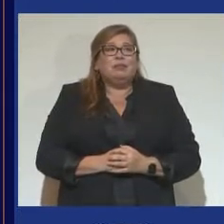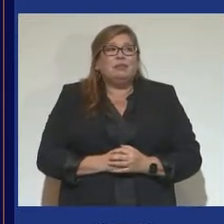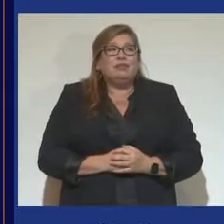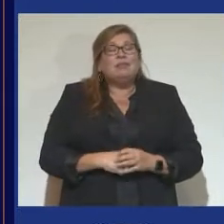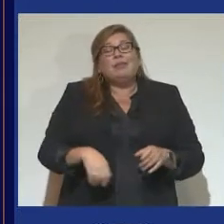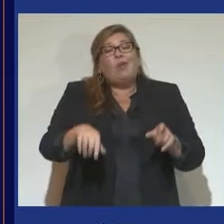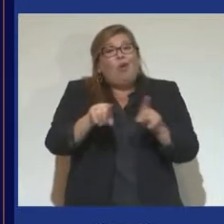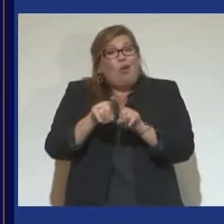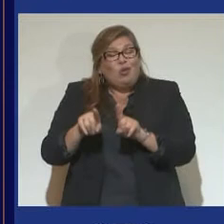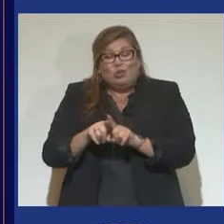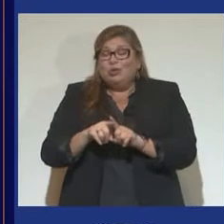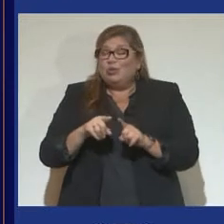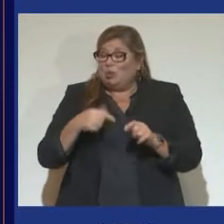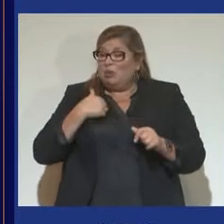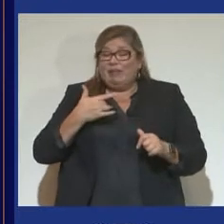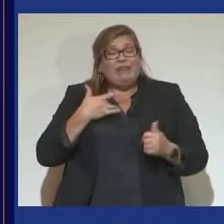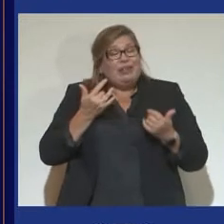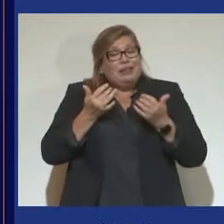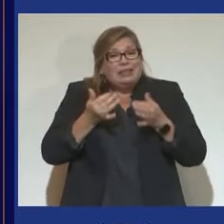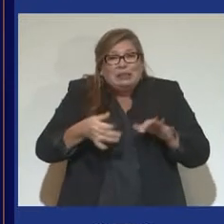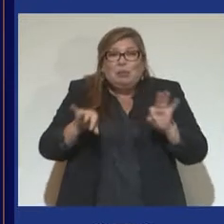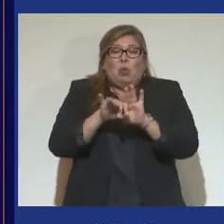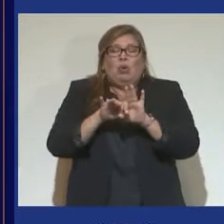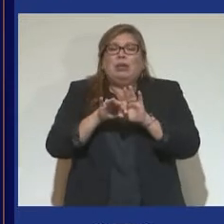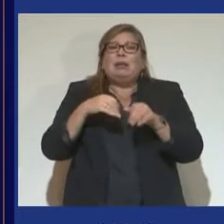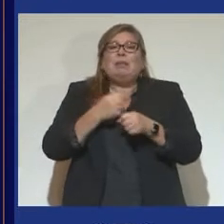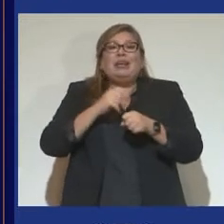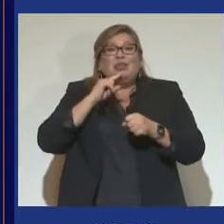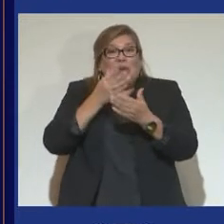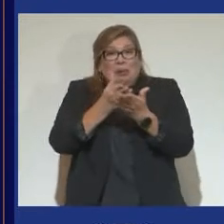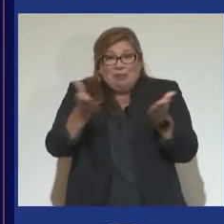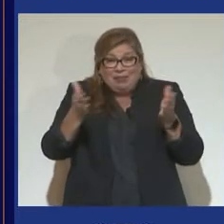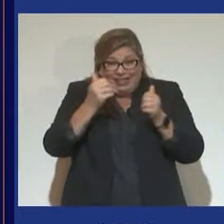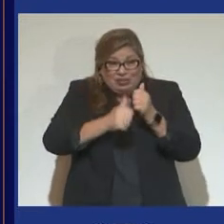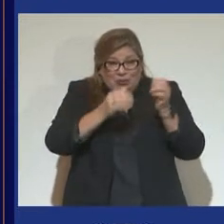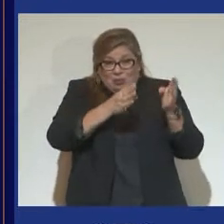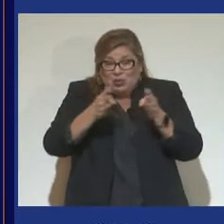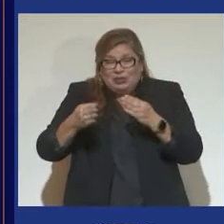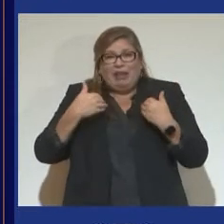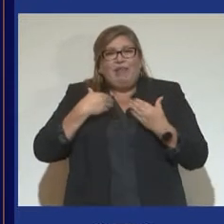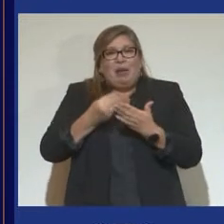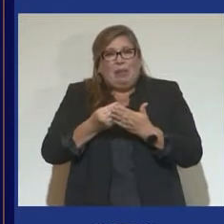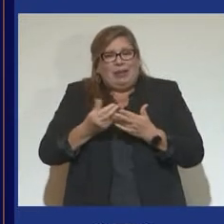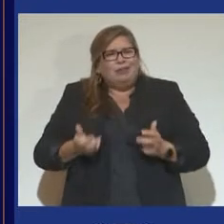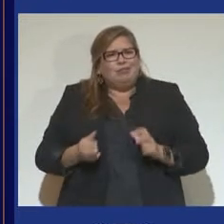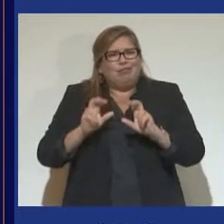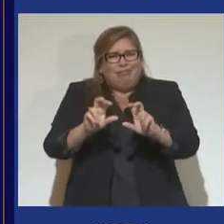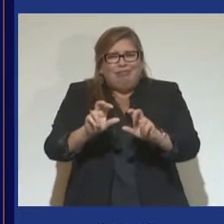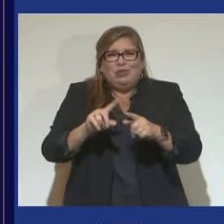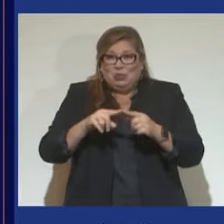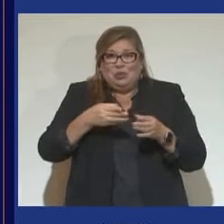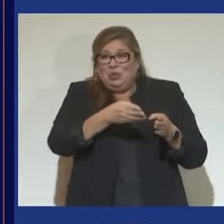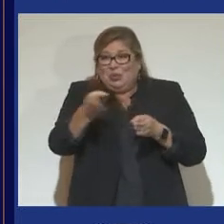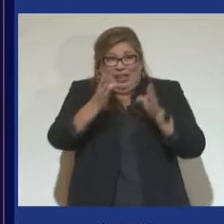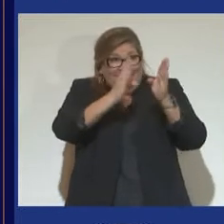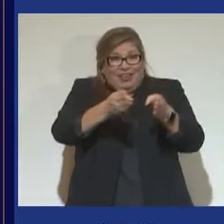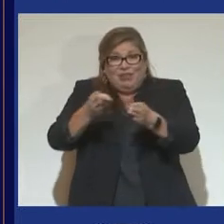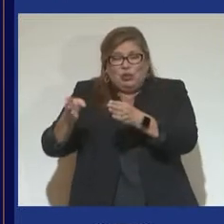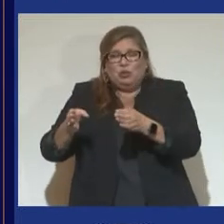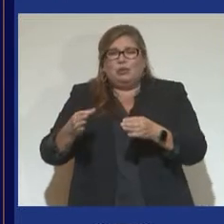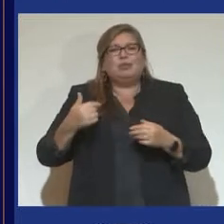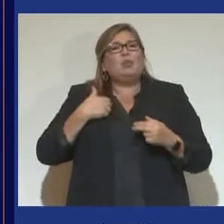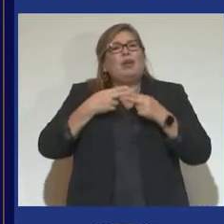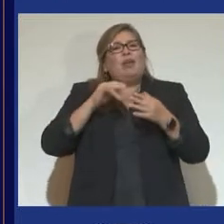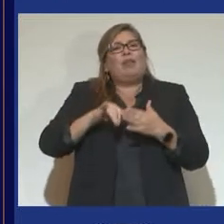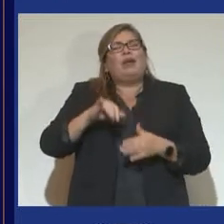poner dinero en los bolsillos de la gente por eso proponemos un estímulo del estado dorado golden